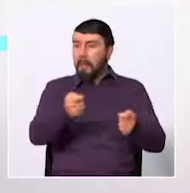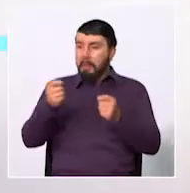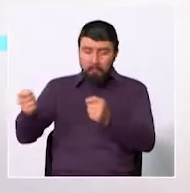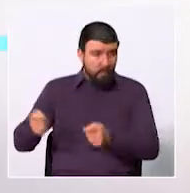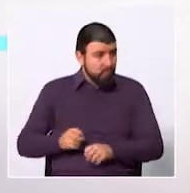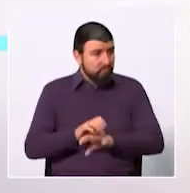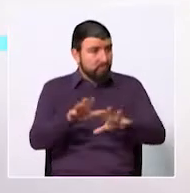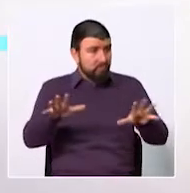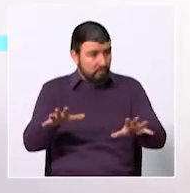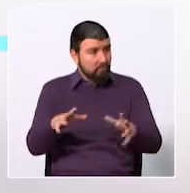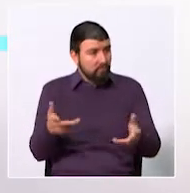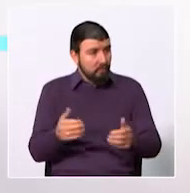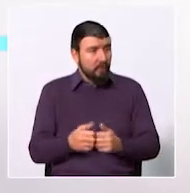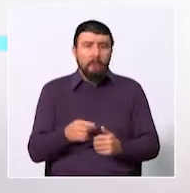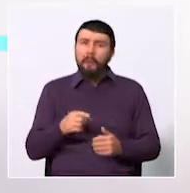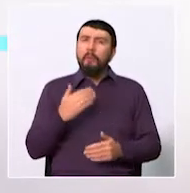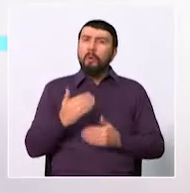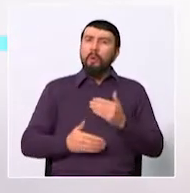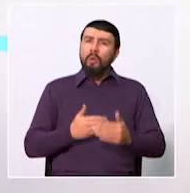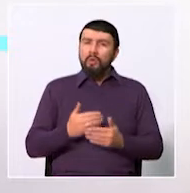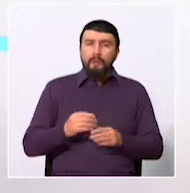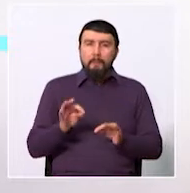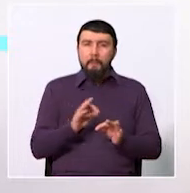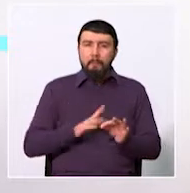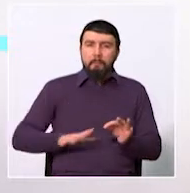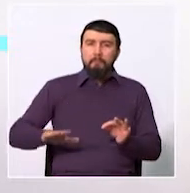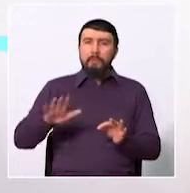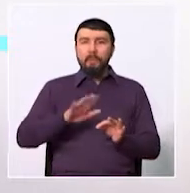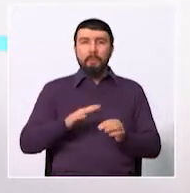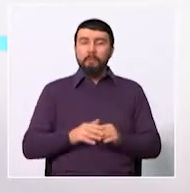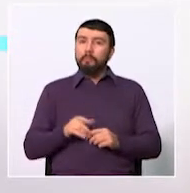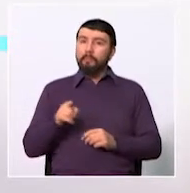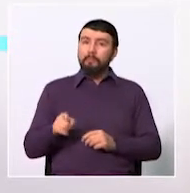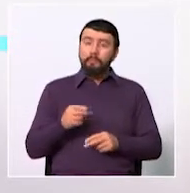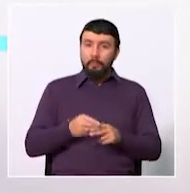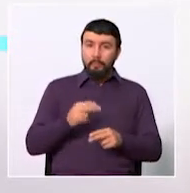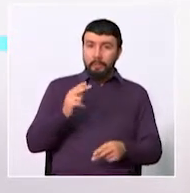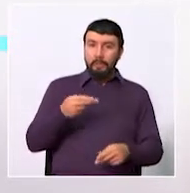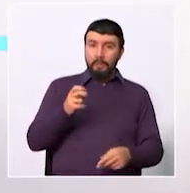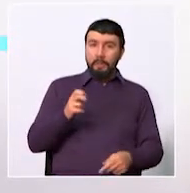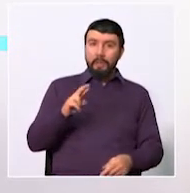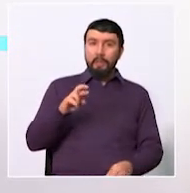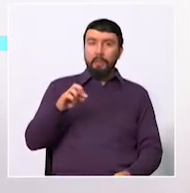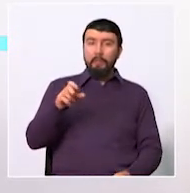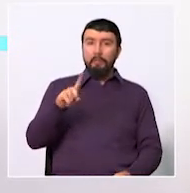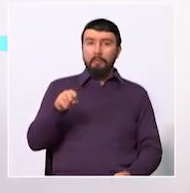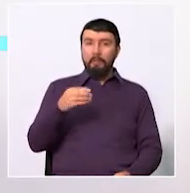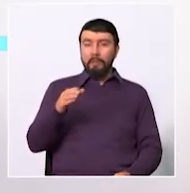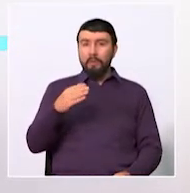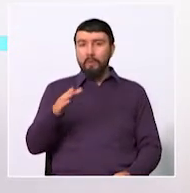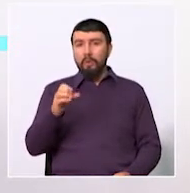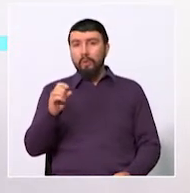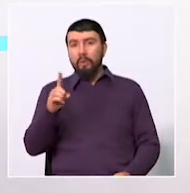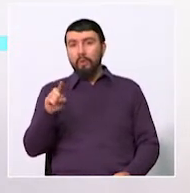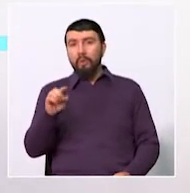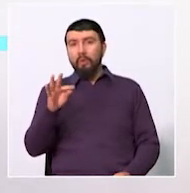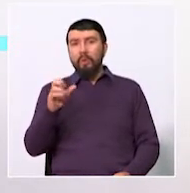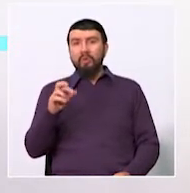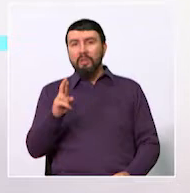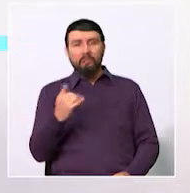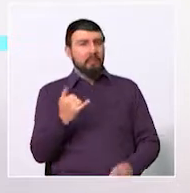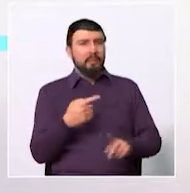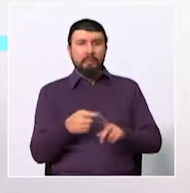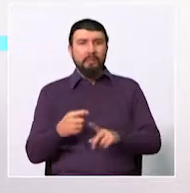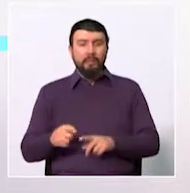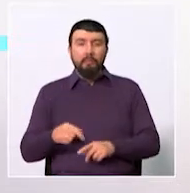culebrilla es un proceso viral es el herpes zóster tiene variadas sitios